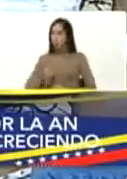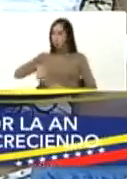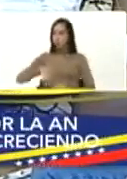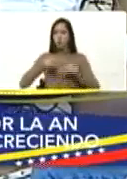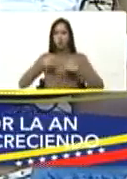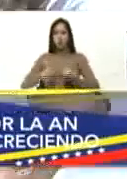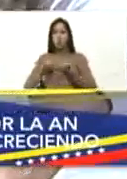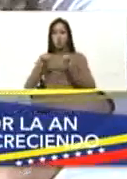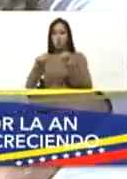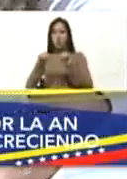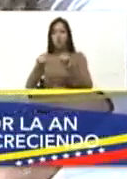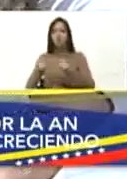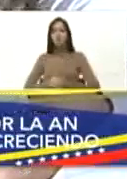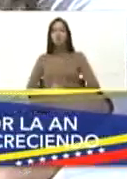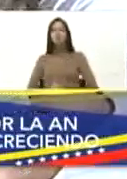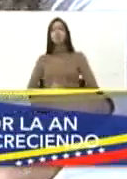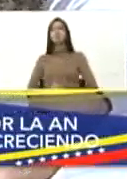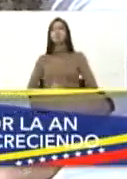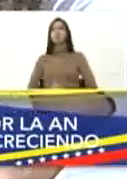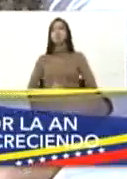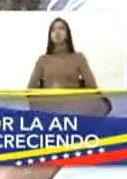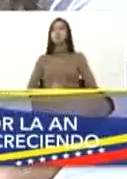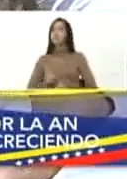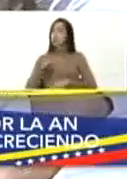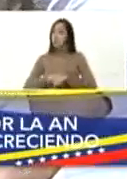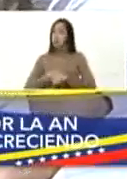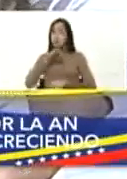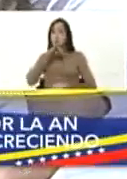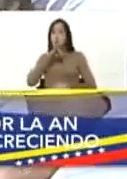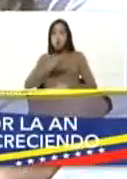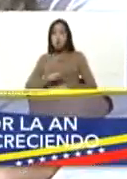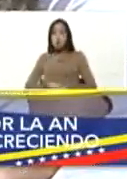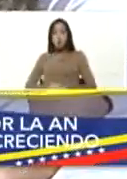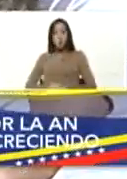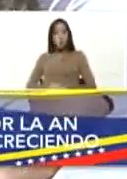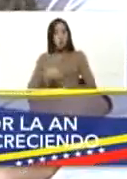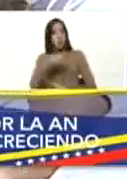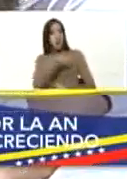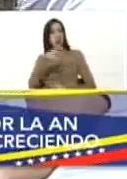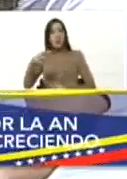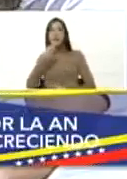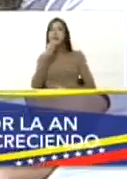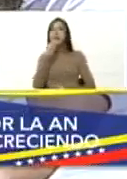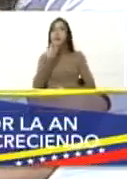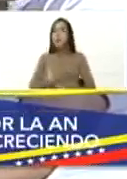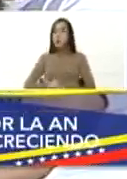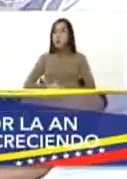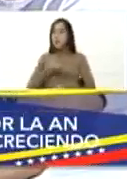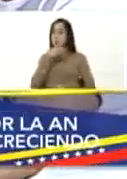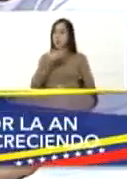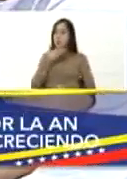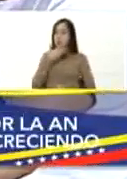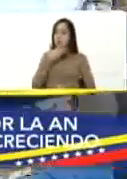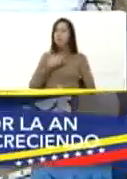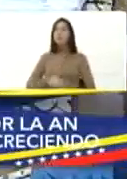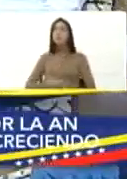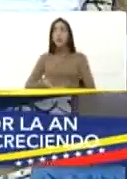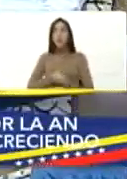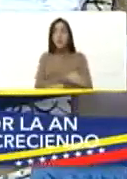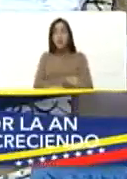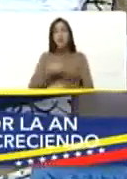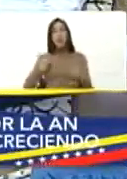sigan para adelante. Este es el tiempo histórico de la patria buena, de la patria bonita que hablaba Ali